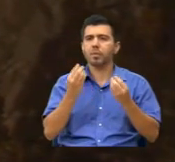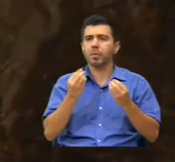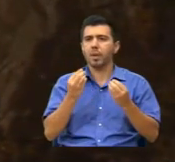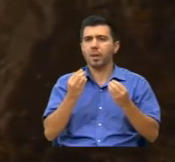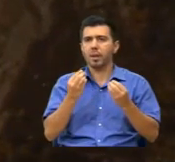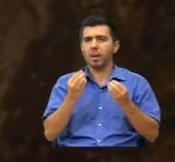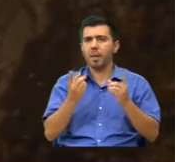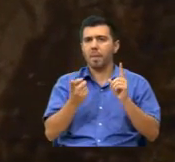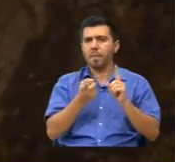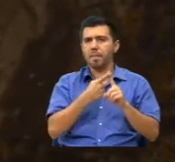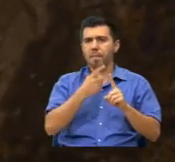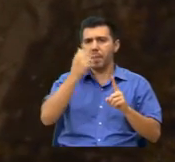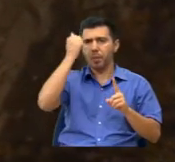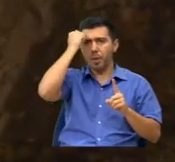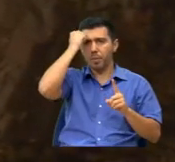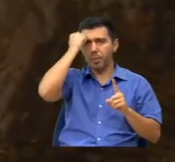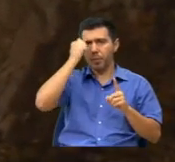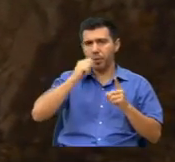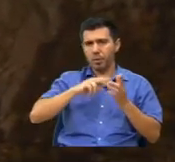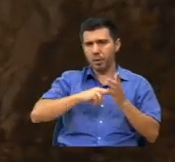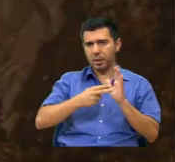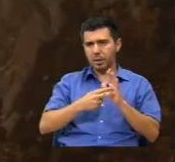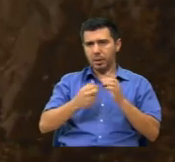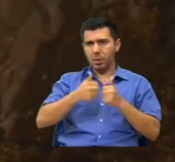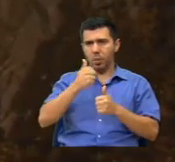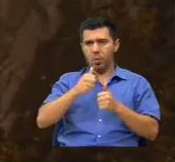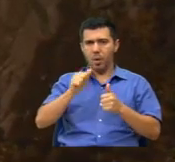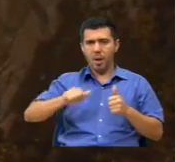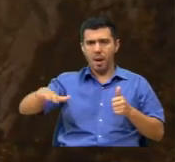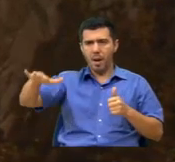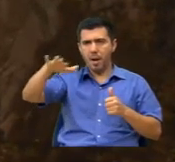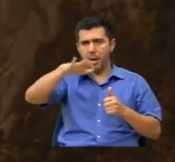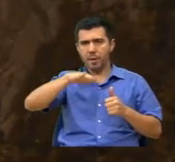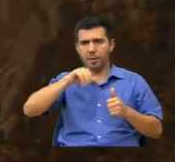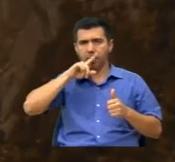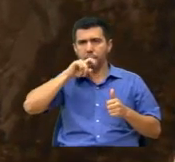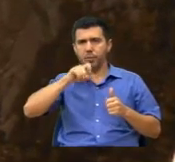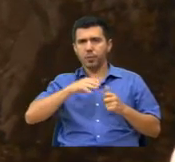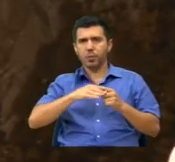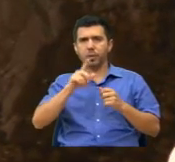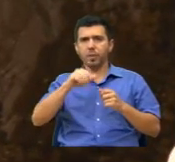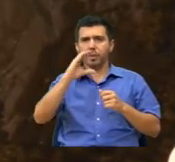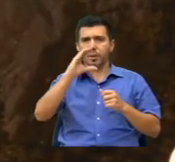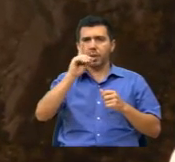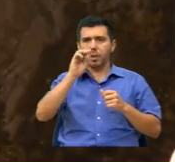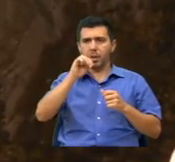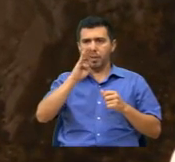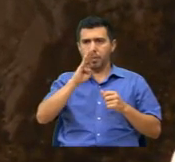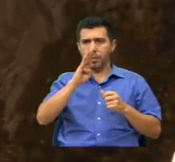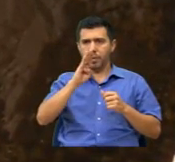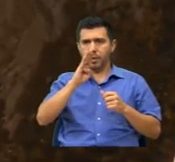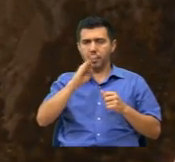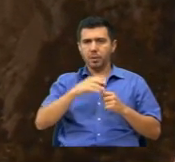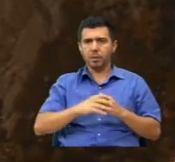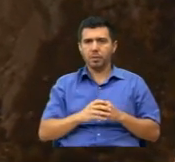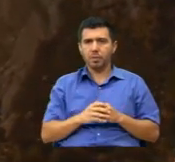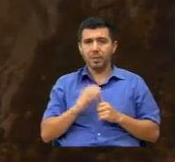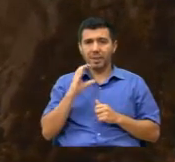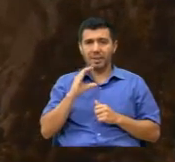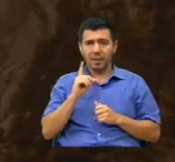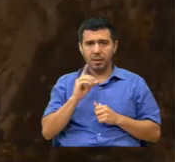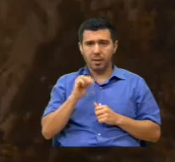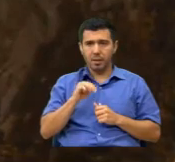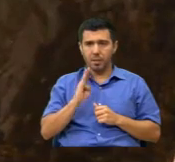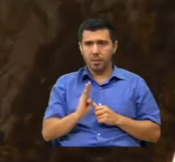prioridades que tiene tanto el área metropolitana y las prioridades que tiene la CDMV. Y donde exista